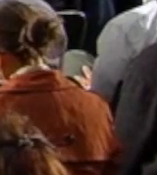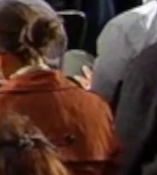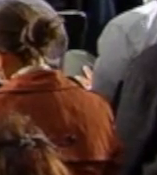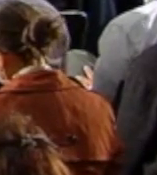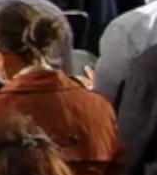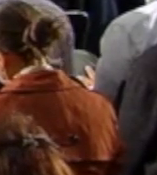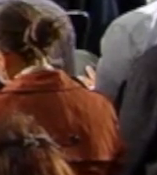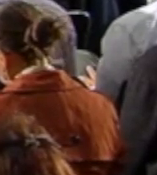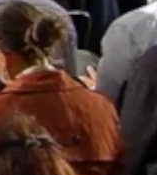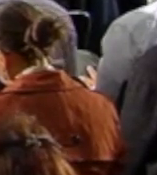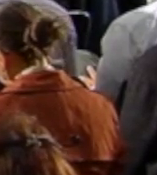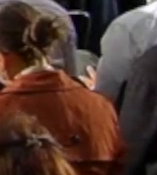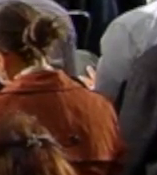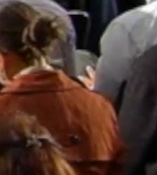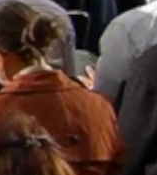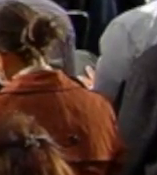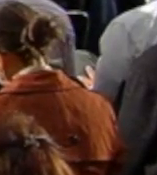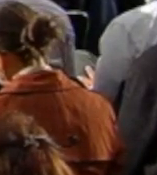el crecimiento económico